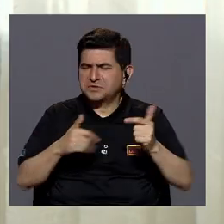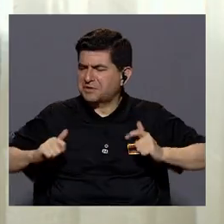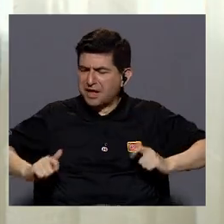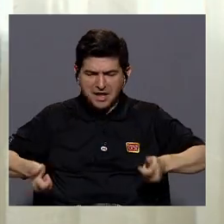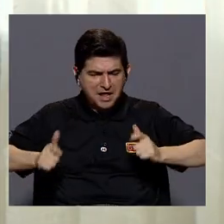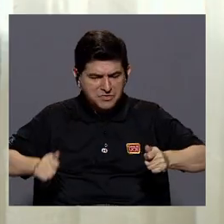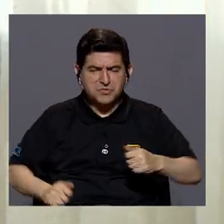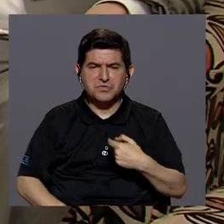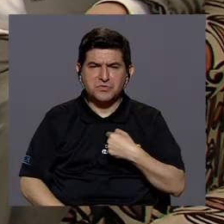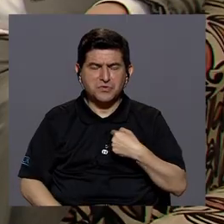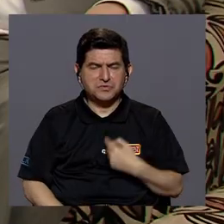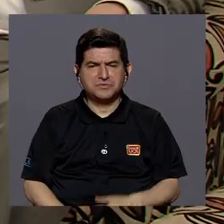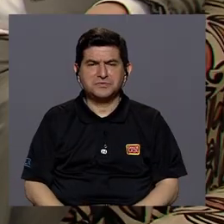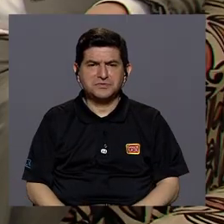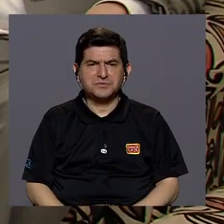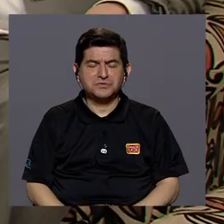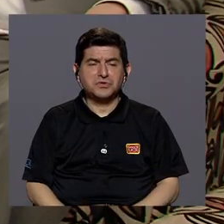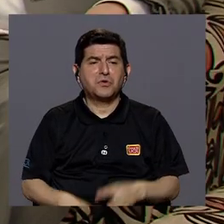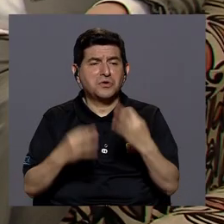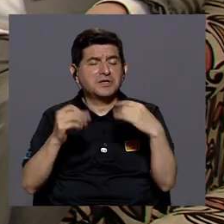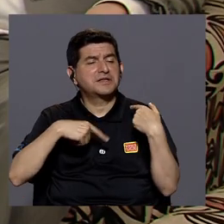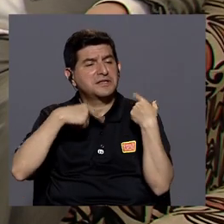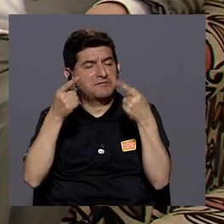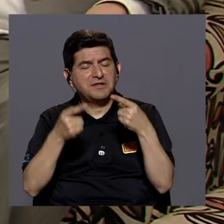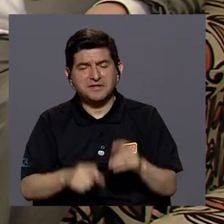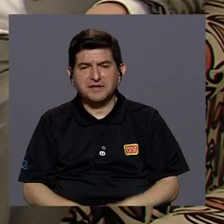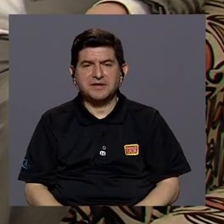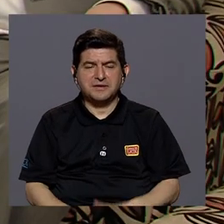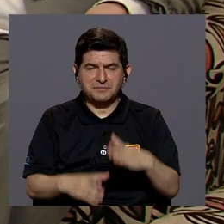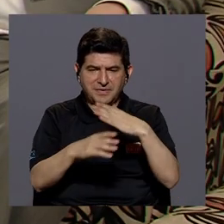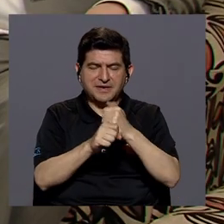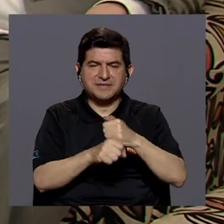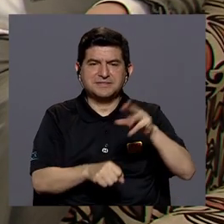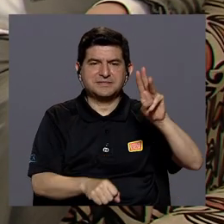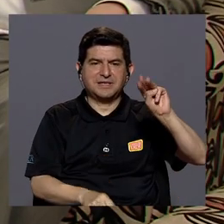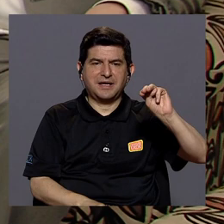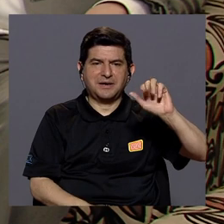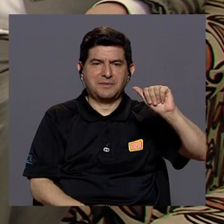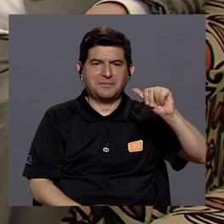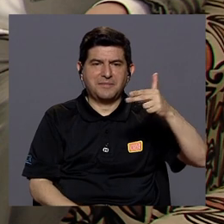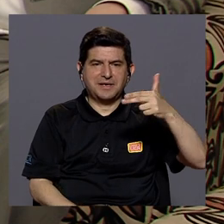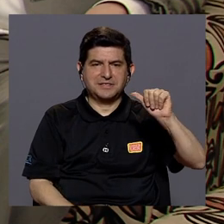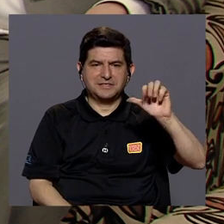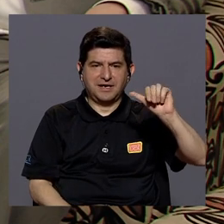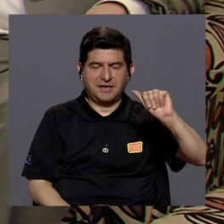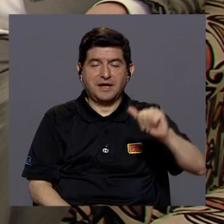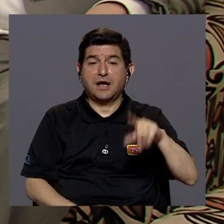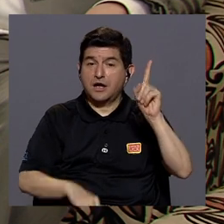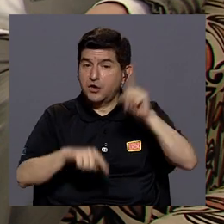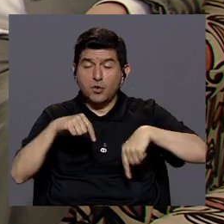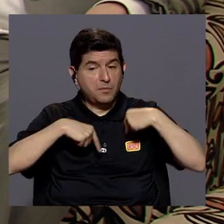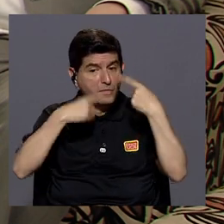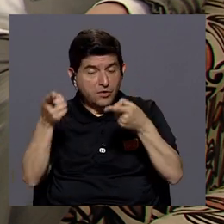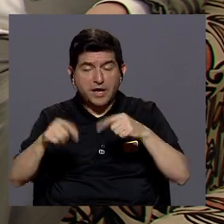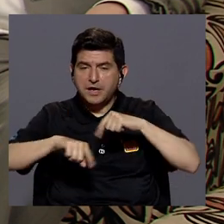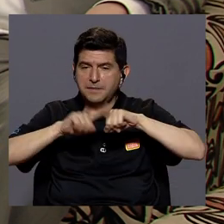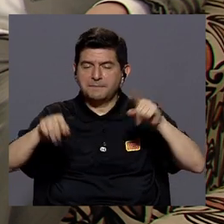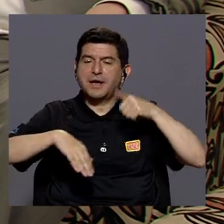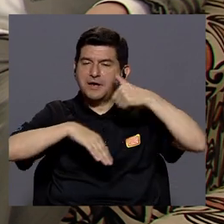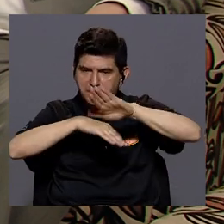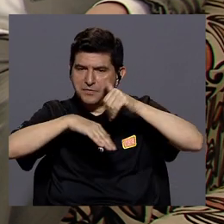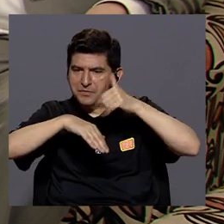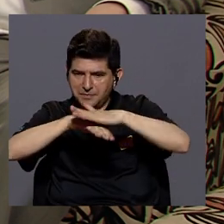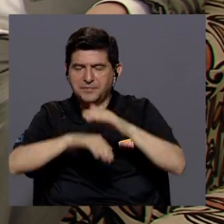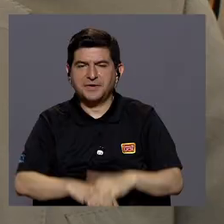yo iba en ahí cuando podía ir hacia la Machaca, la mandaba. No podía ir al Perico, pero aquí, la que hacía aquí la mandaba. Que